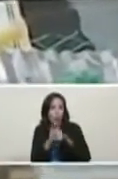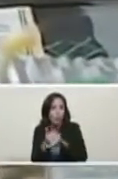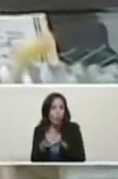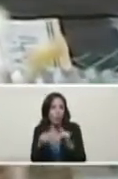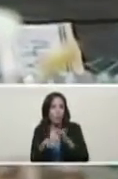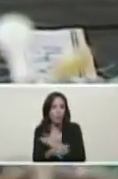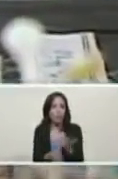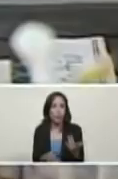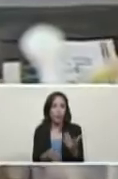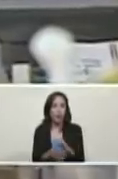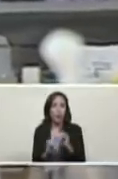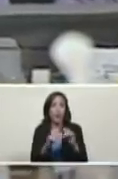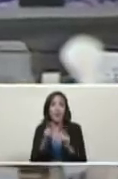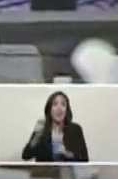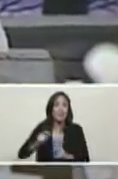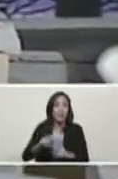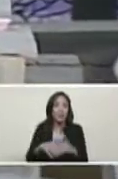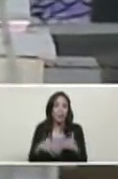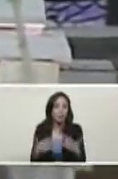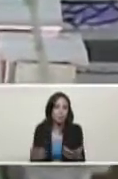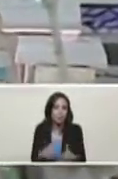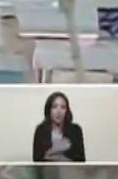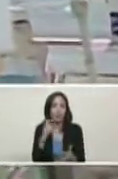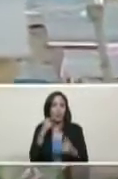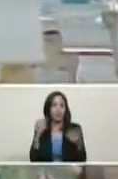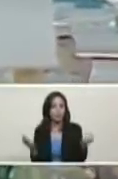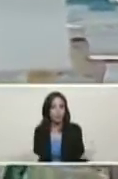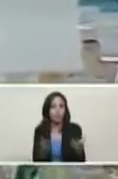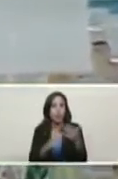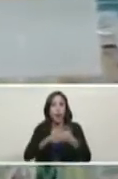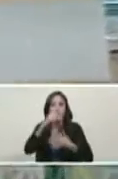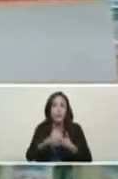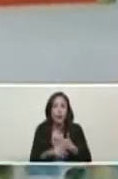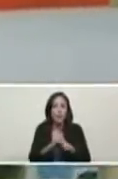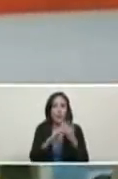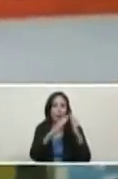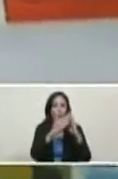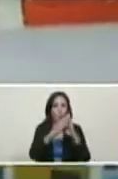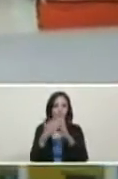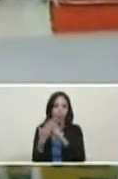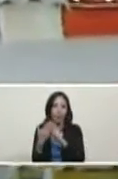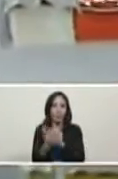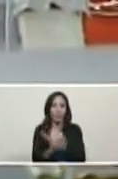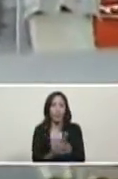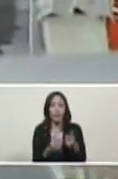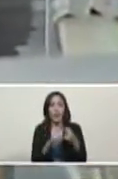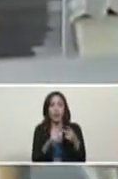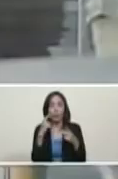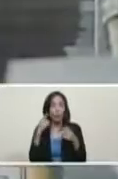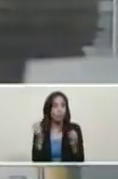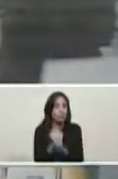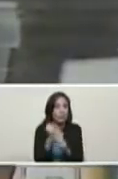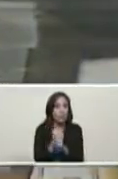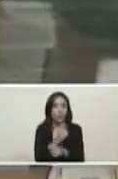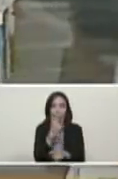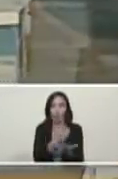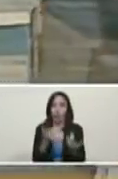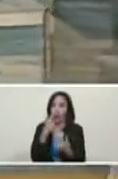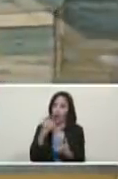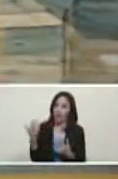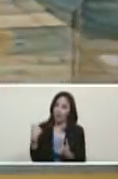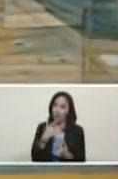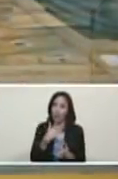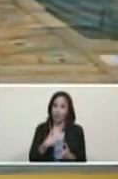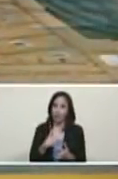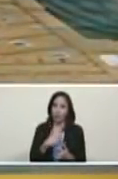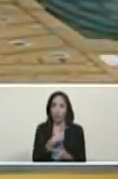es a la necesidad de tener, de avanzar en el plan comunal y en la agenda concreta de acción que usted nos había planteado